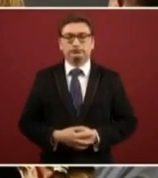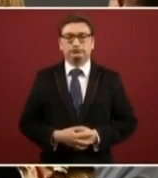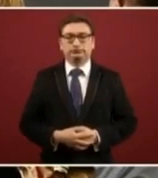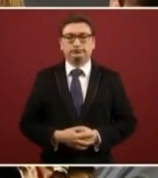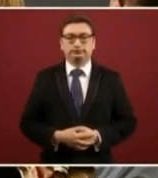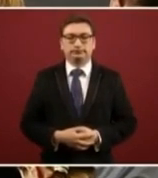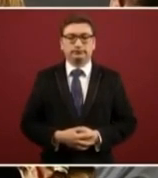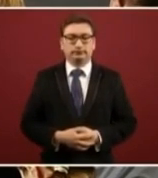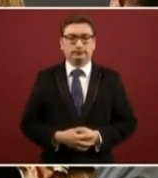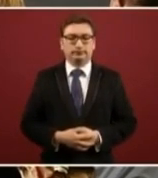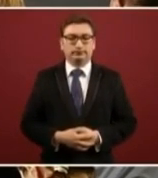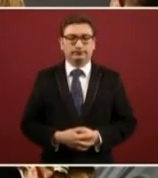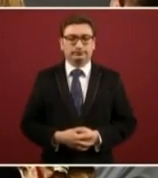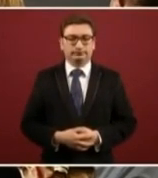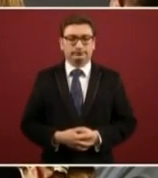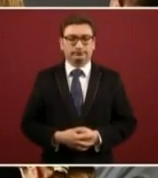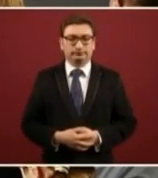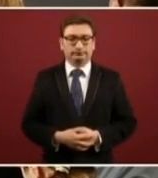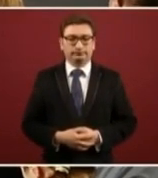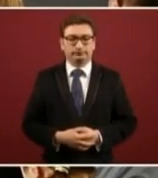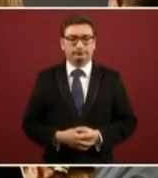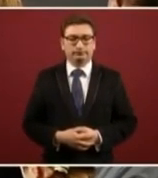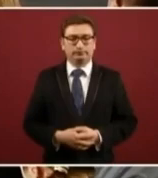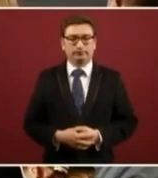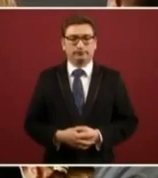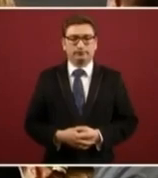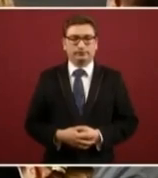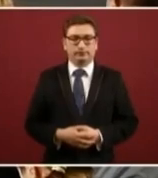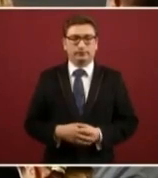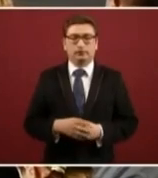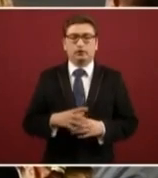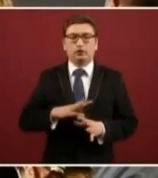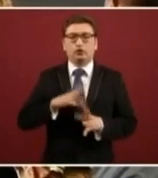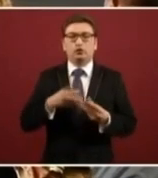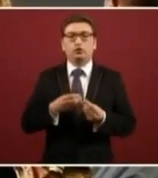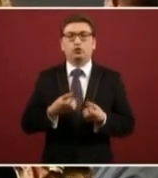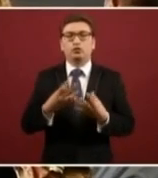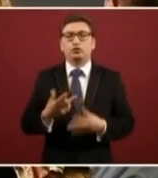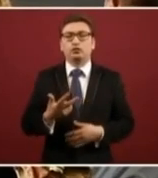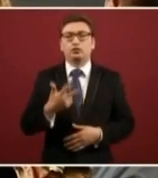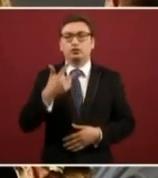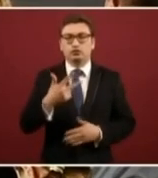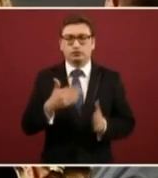que van a significar un monto de